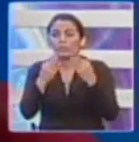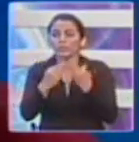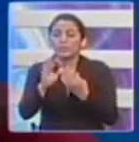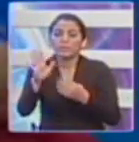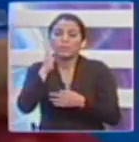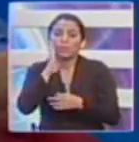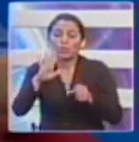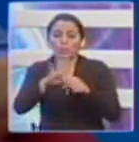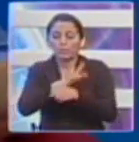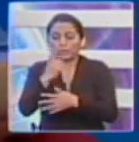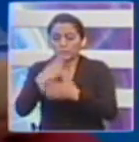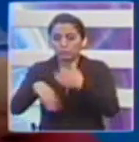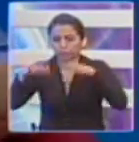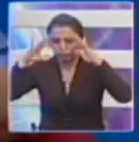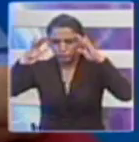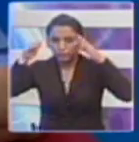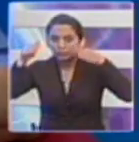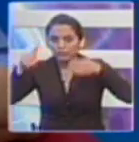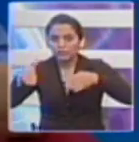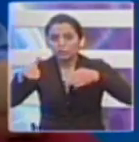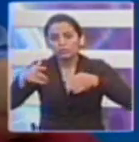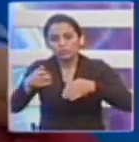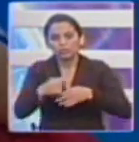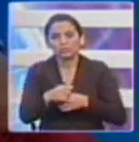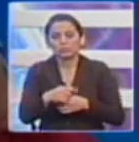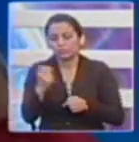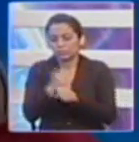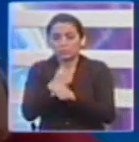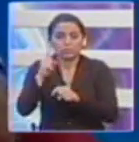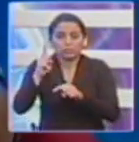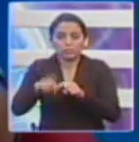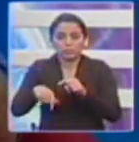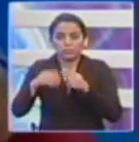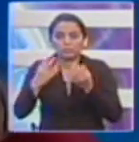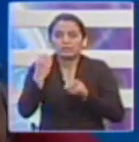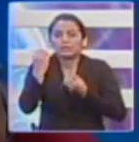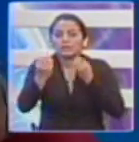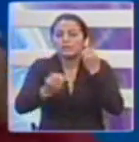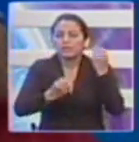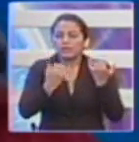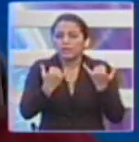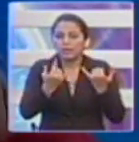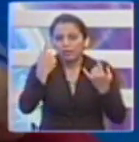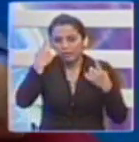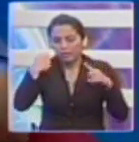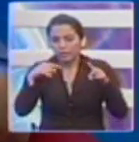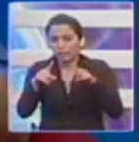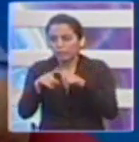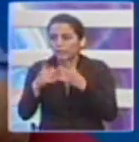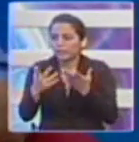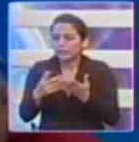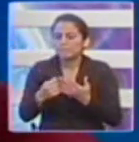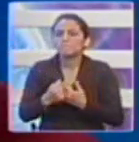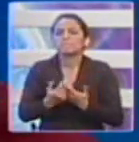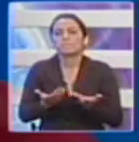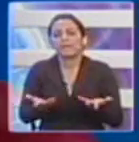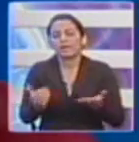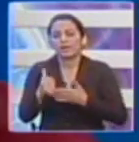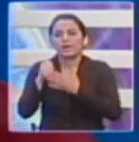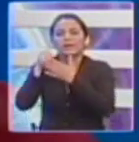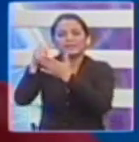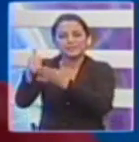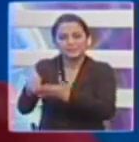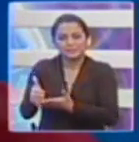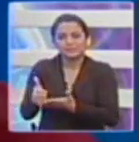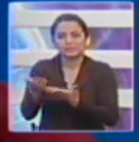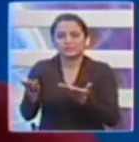Más sin embargo, uno de los propósitos del Ministerio de los Migrantes es hacer sendos convenios bilaterales con la Comunidad de Madrid, en este caso, para tener